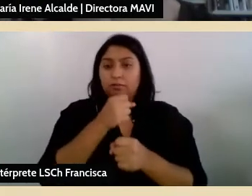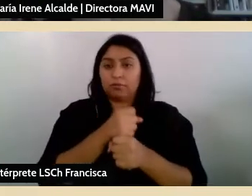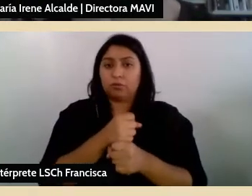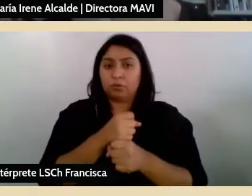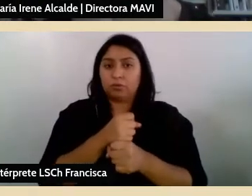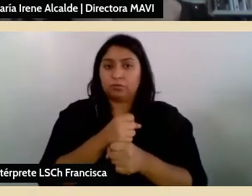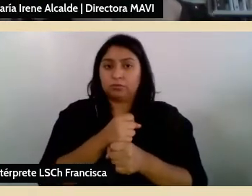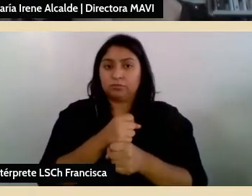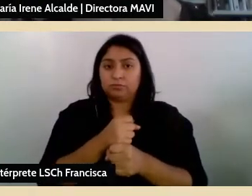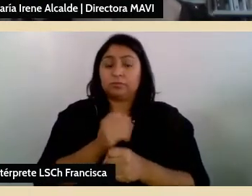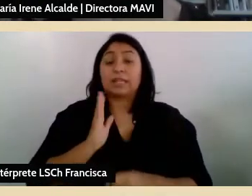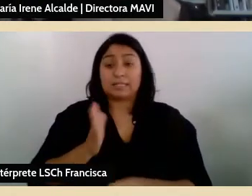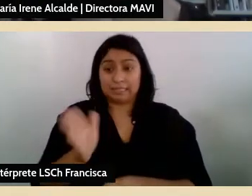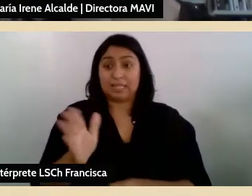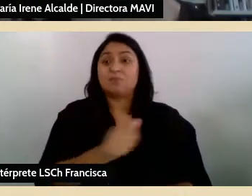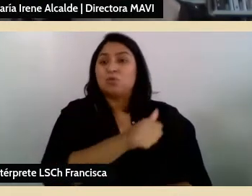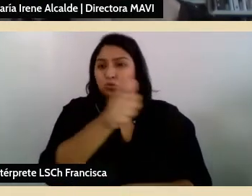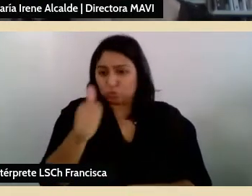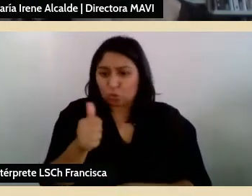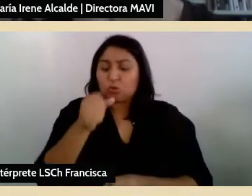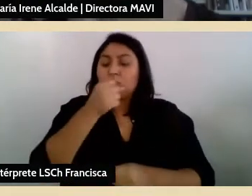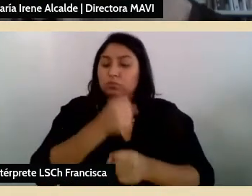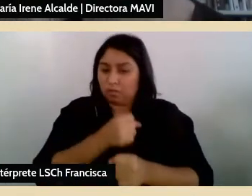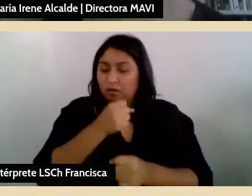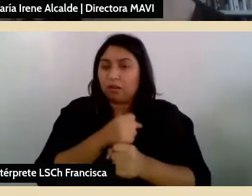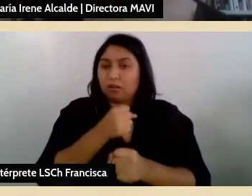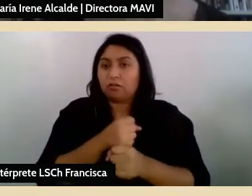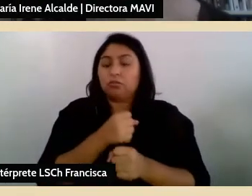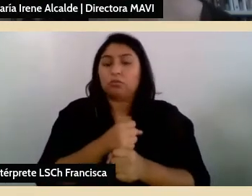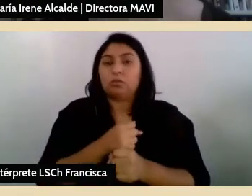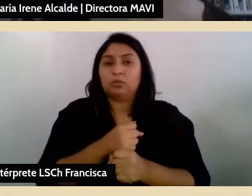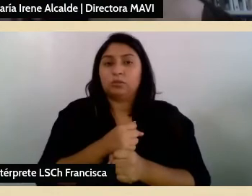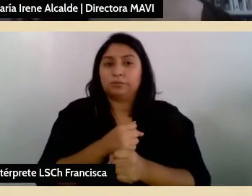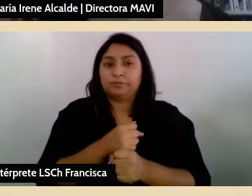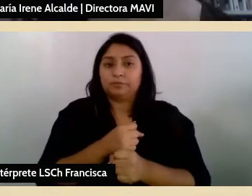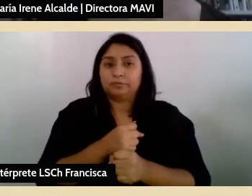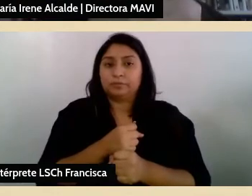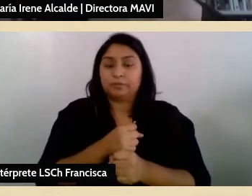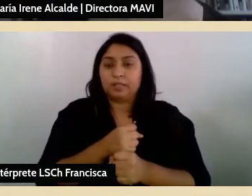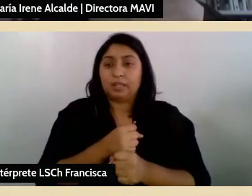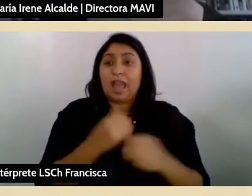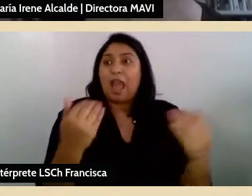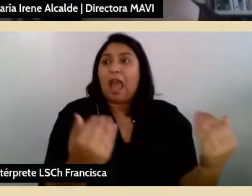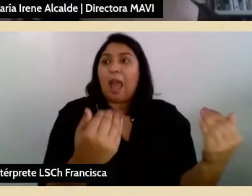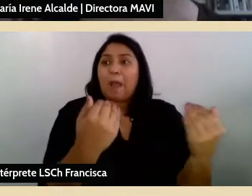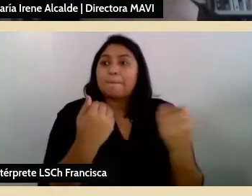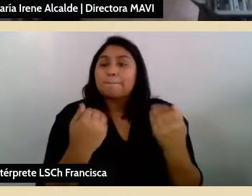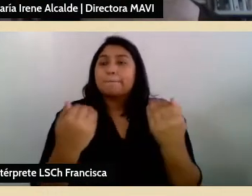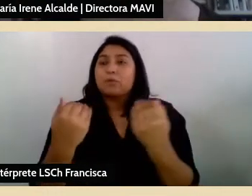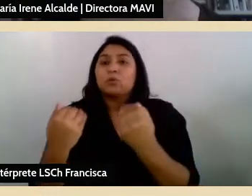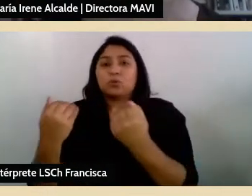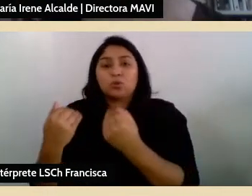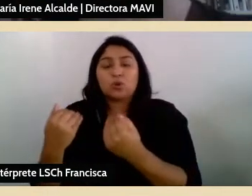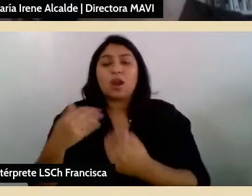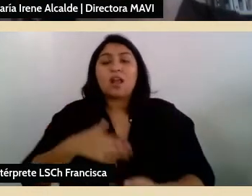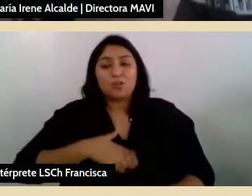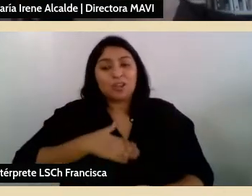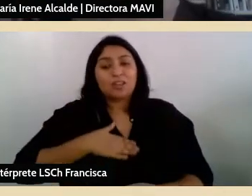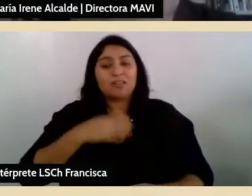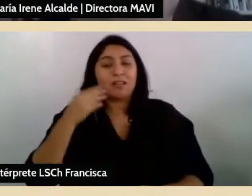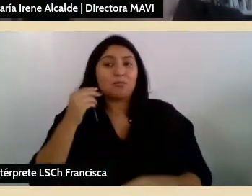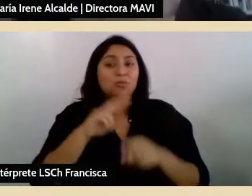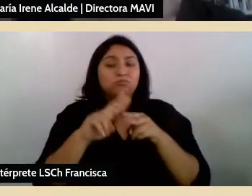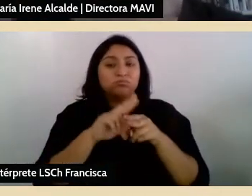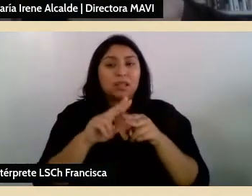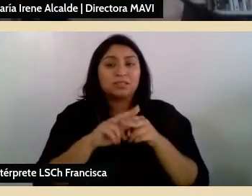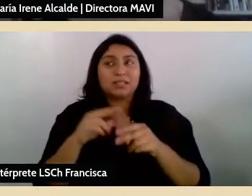sea, seguimos todos trabajando y nos apoyó en lo que se nos ocurriera hacer.